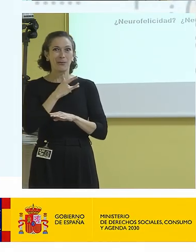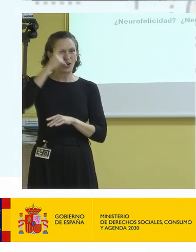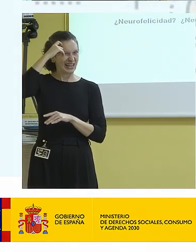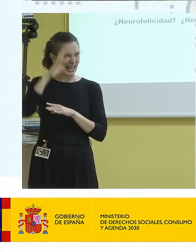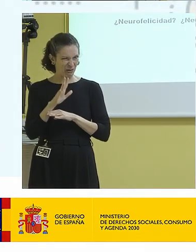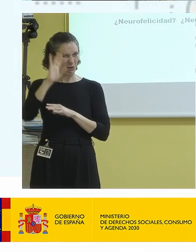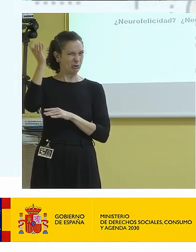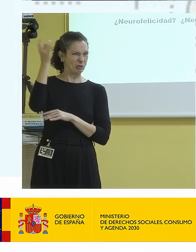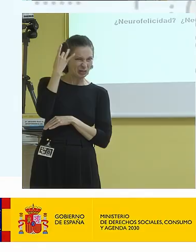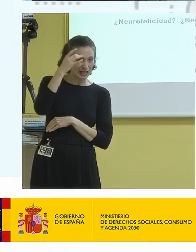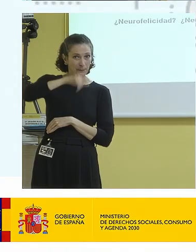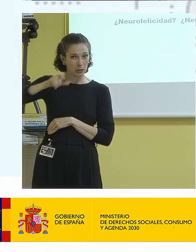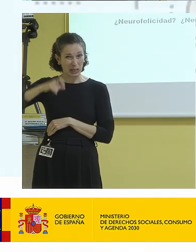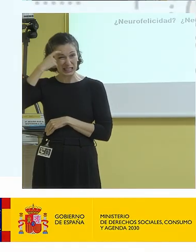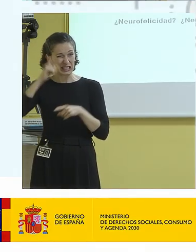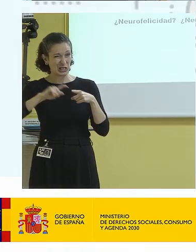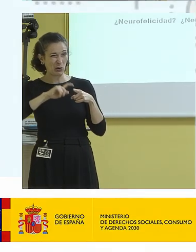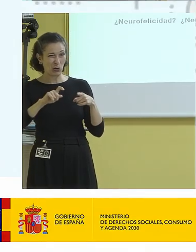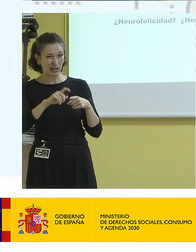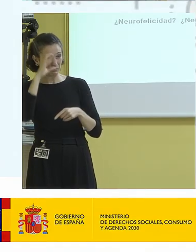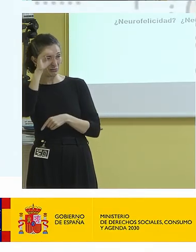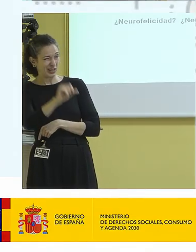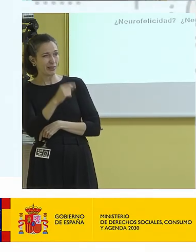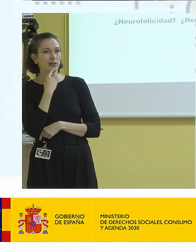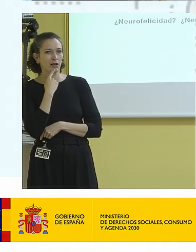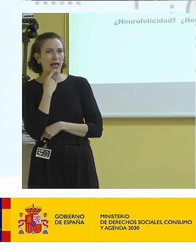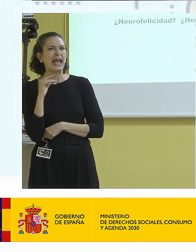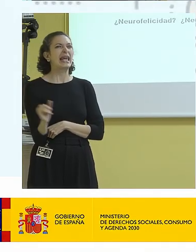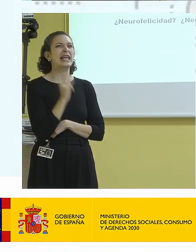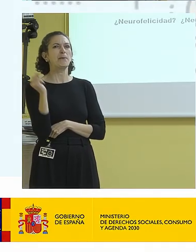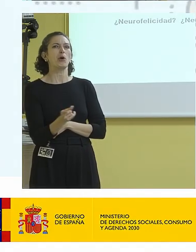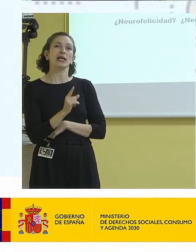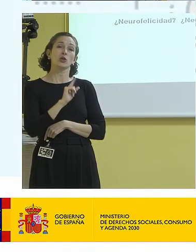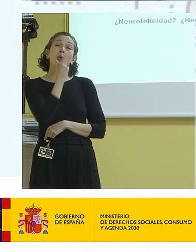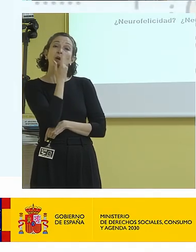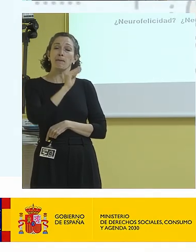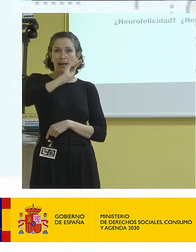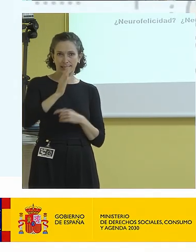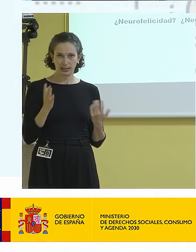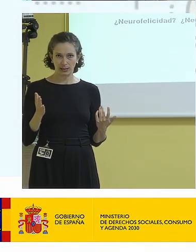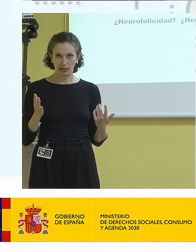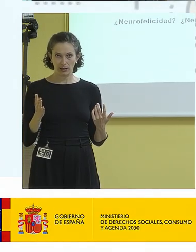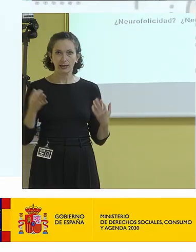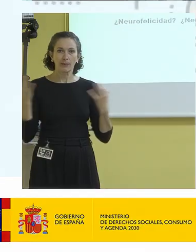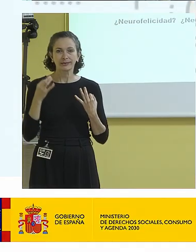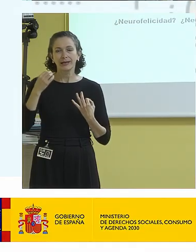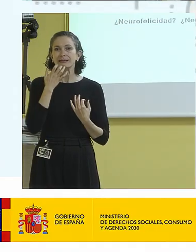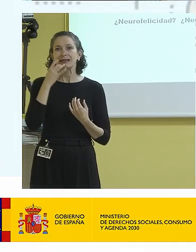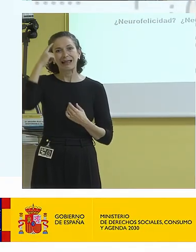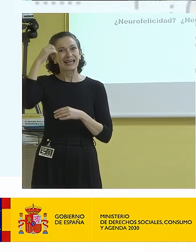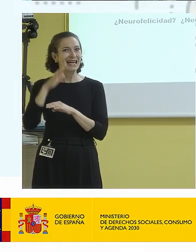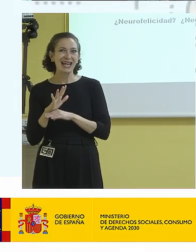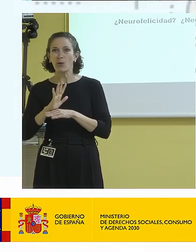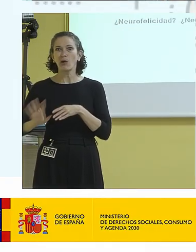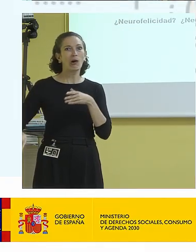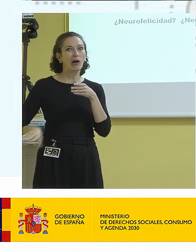escucha neuropsicología y dice, otra gilipollez más. Uy, cuidado, que aquí tenemos un problema que es que lo neuro parece que lo impregna